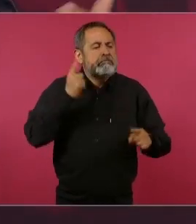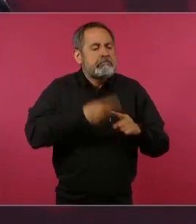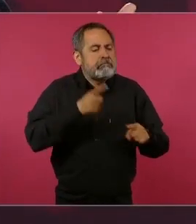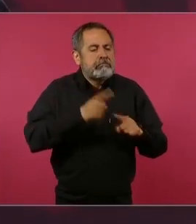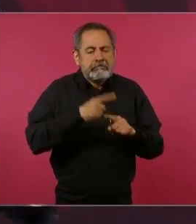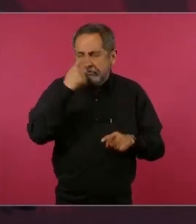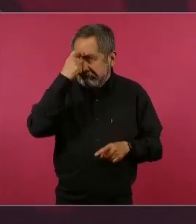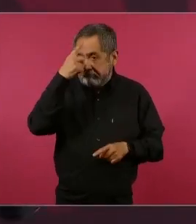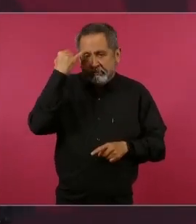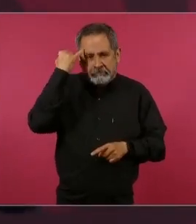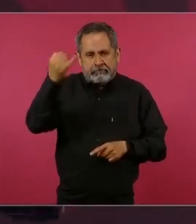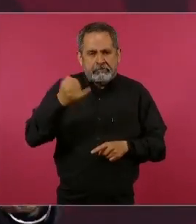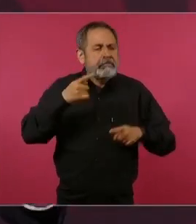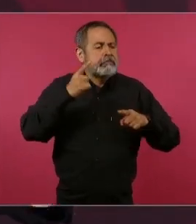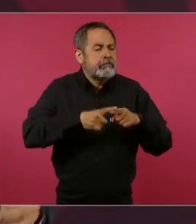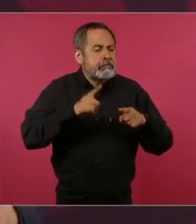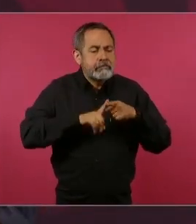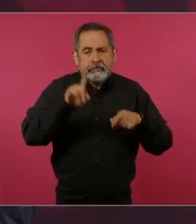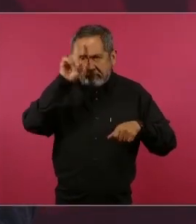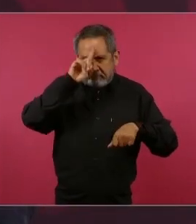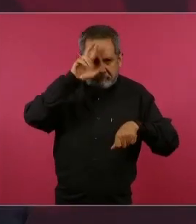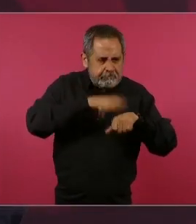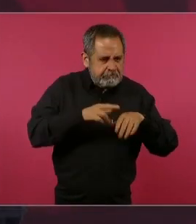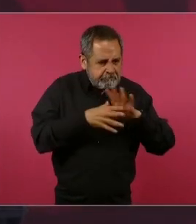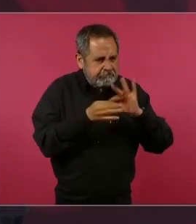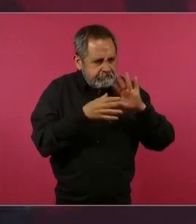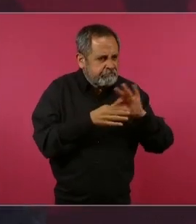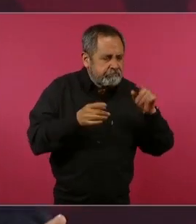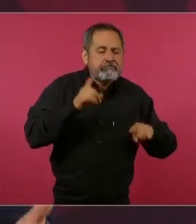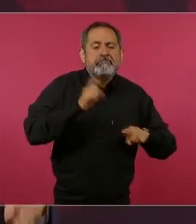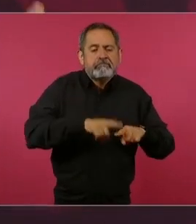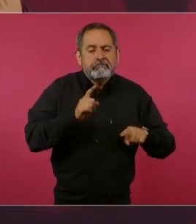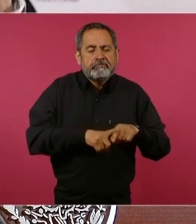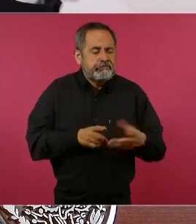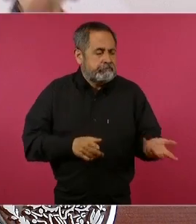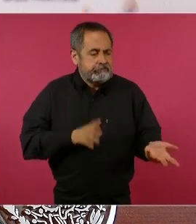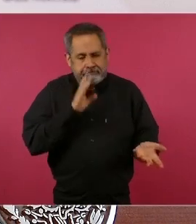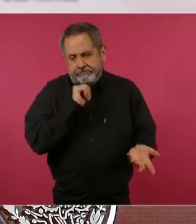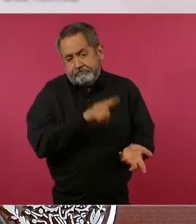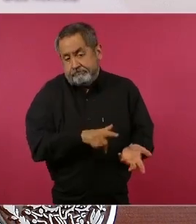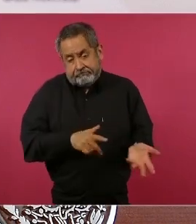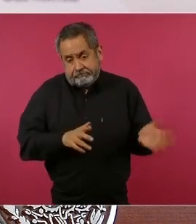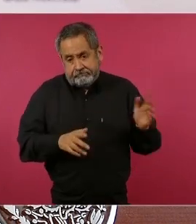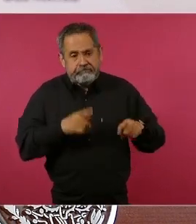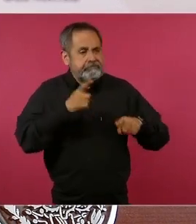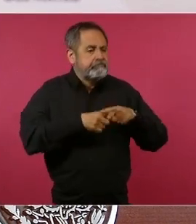¿De dónde trajeron los asesores? ¿Quién condujo?